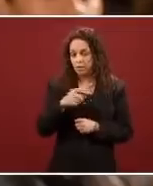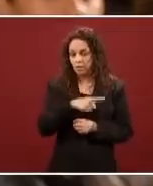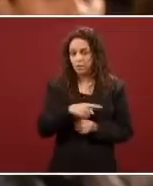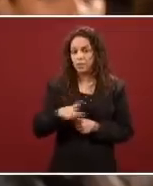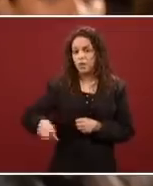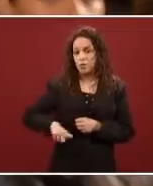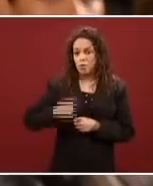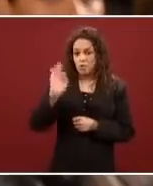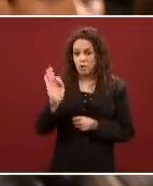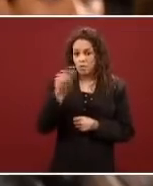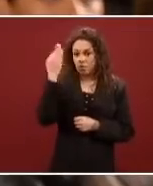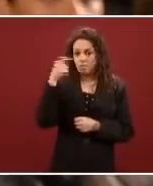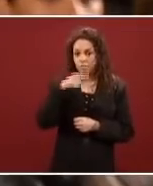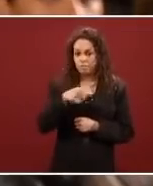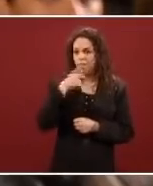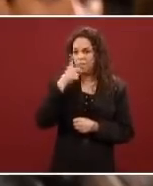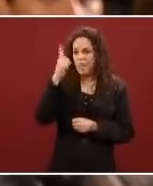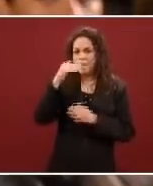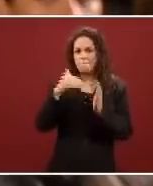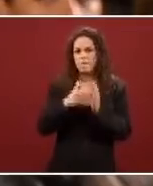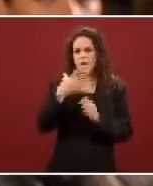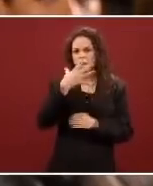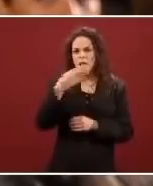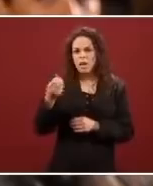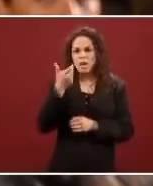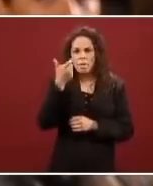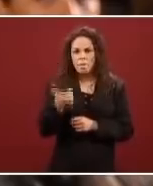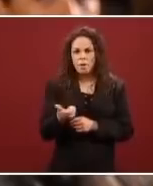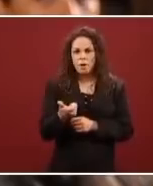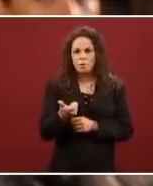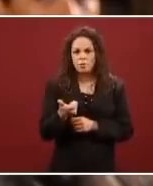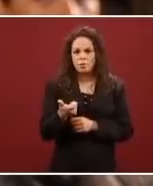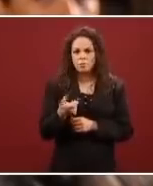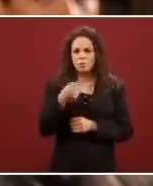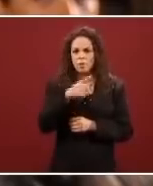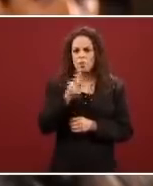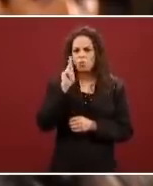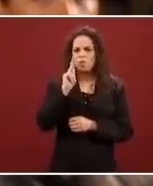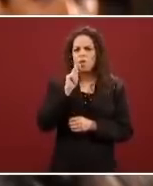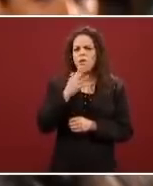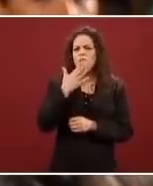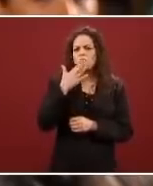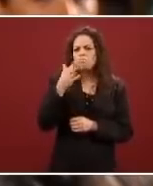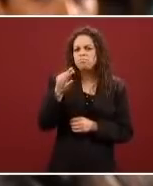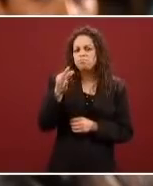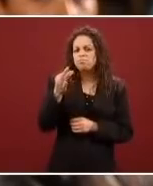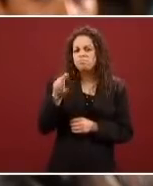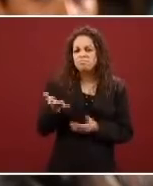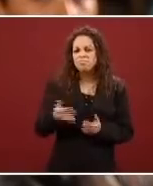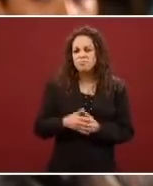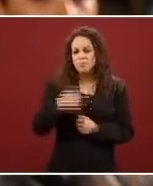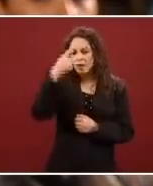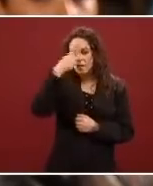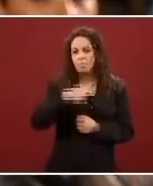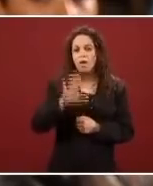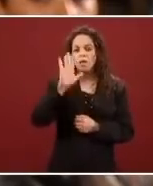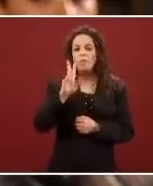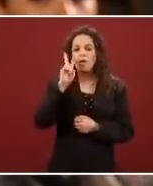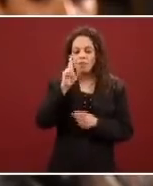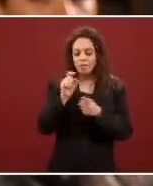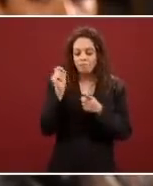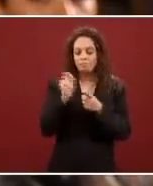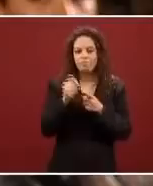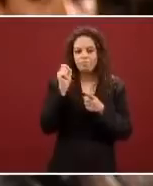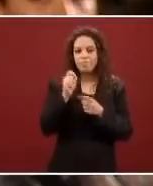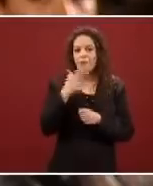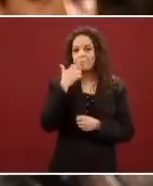ofertando hasta en 1,500 pesos por pieza. Es una prueba muy sencilla como la de para checar la glucosa, el glucómetro, o